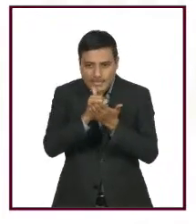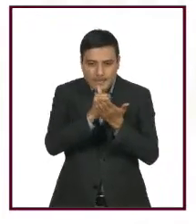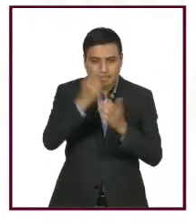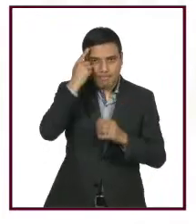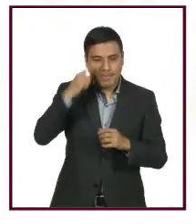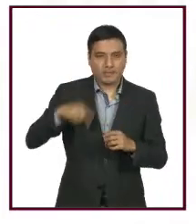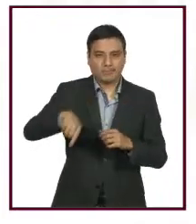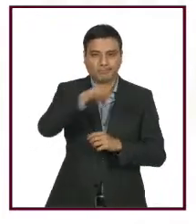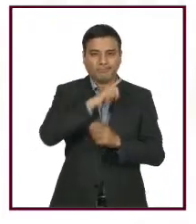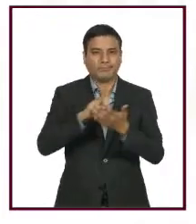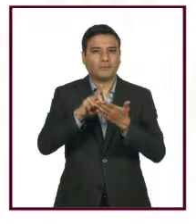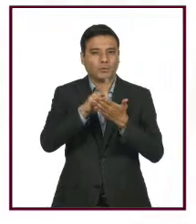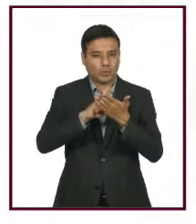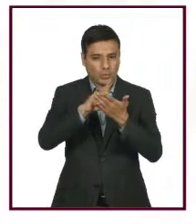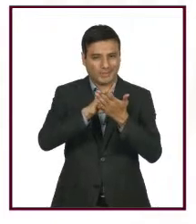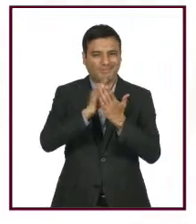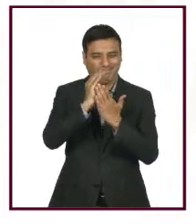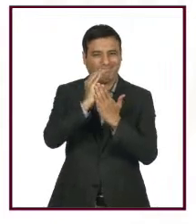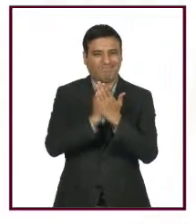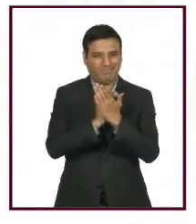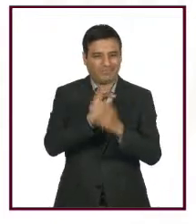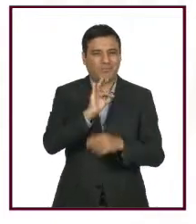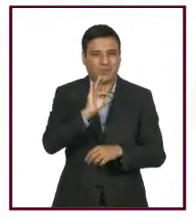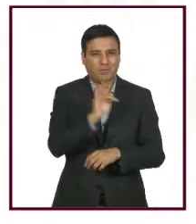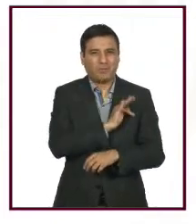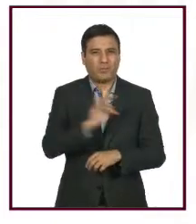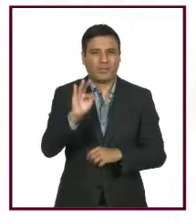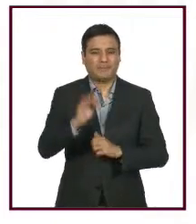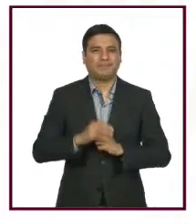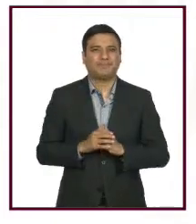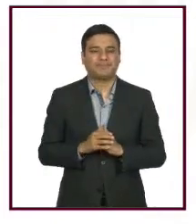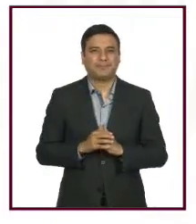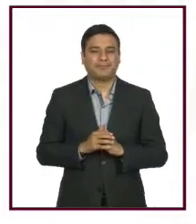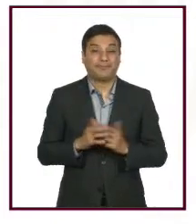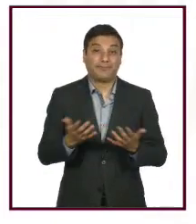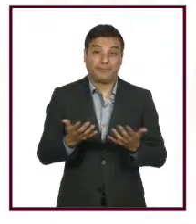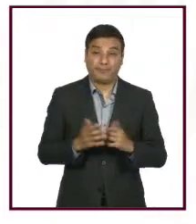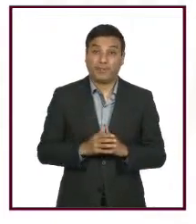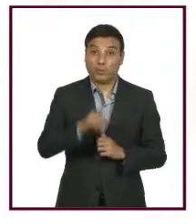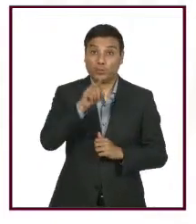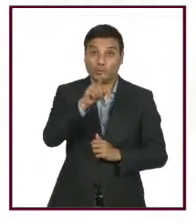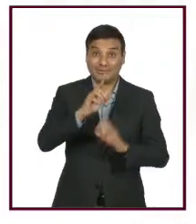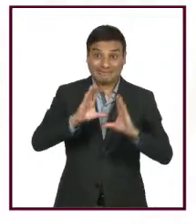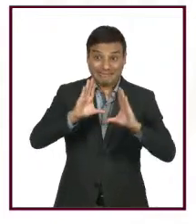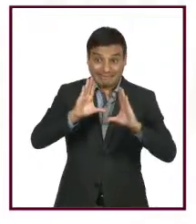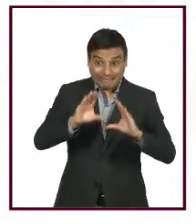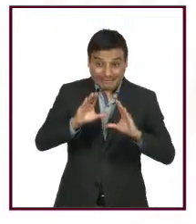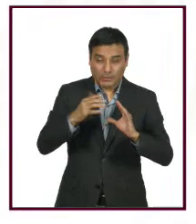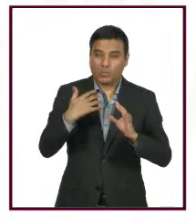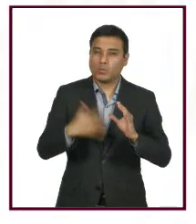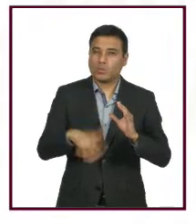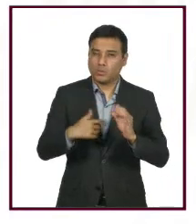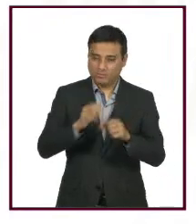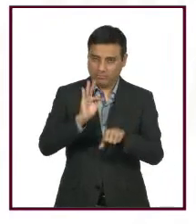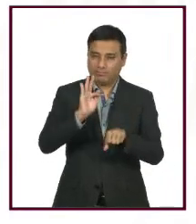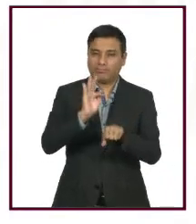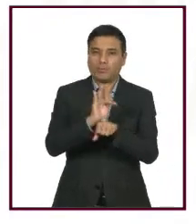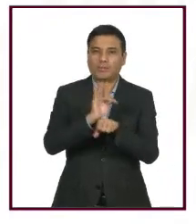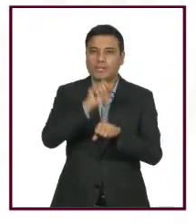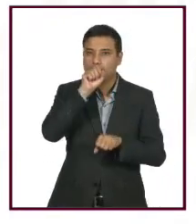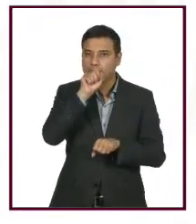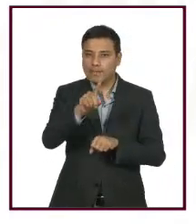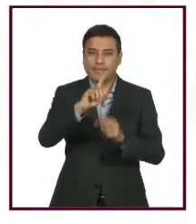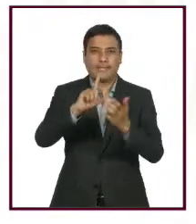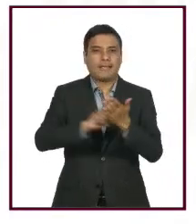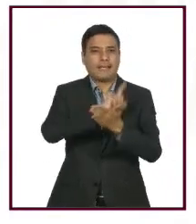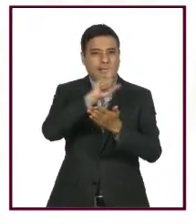para el consumo de las sustancias psicoactivas. La educación es un factor protector, las normas legales y las normas